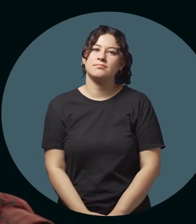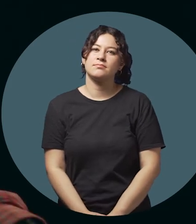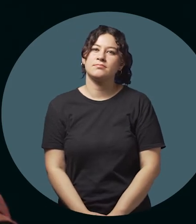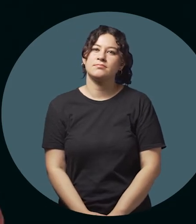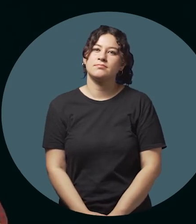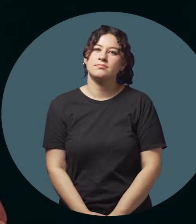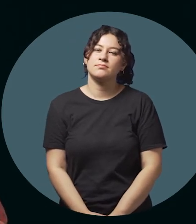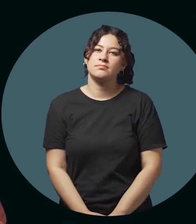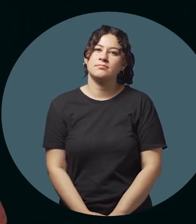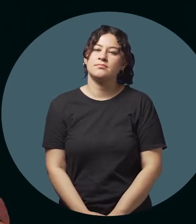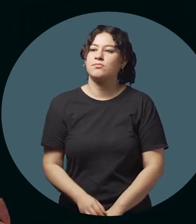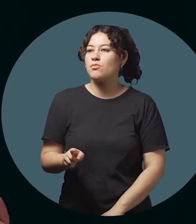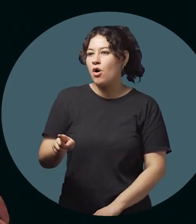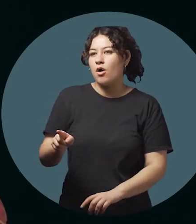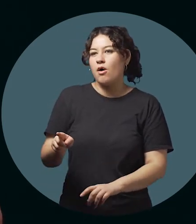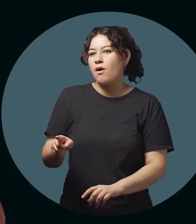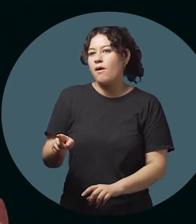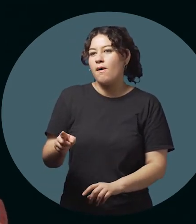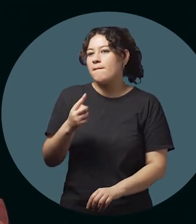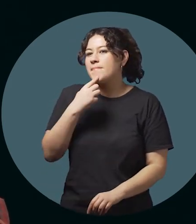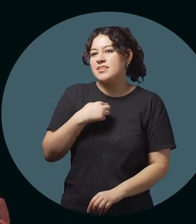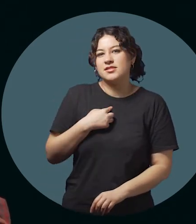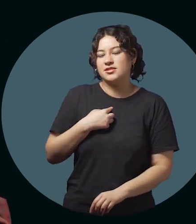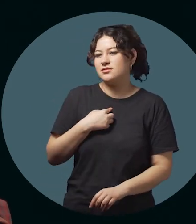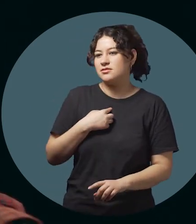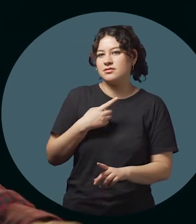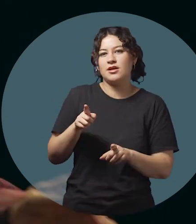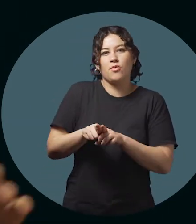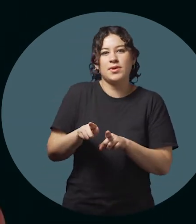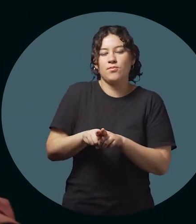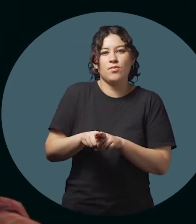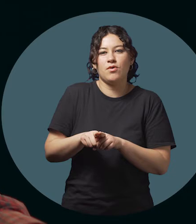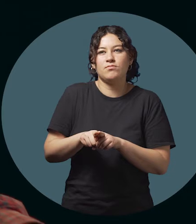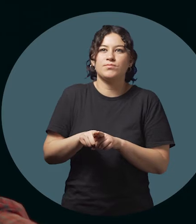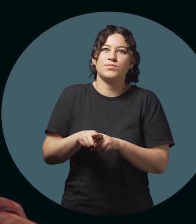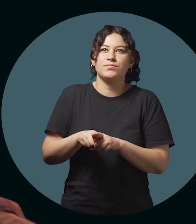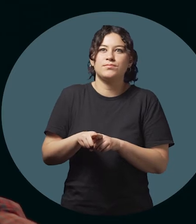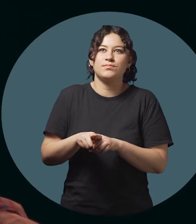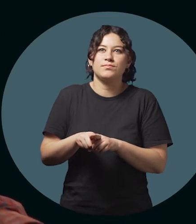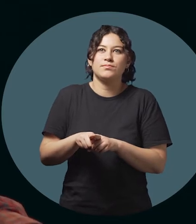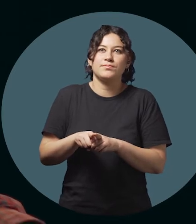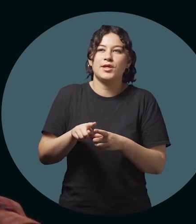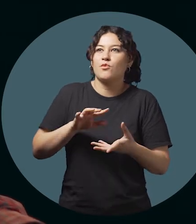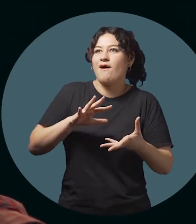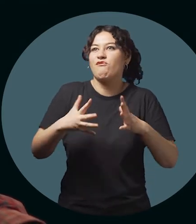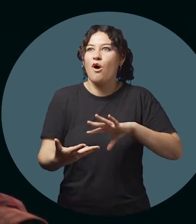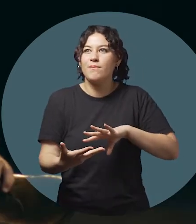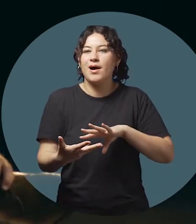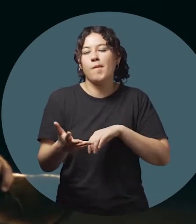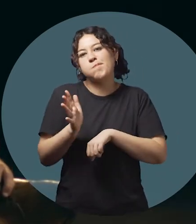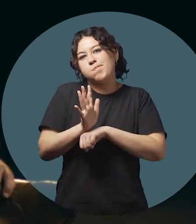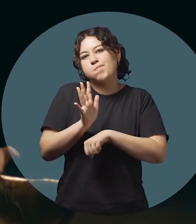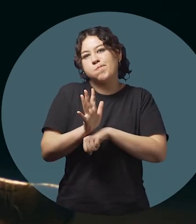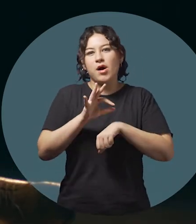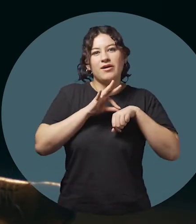como tú decís, es también una especie de liana o de cosa que